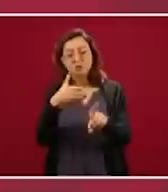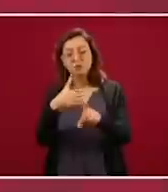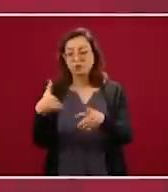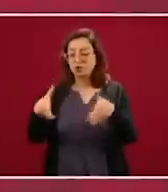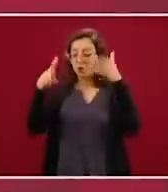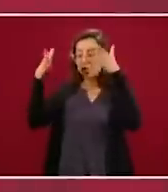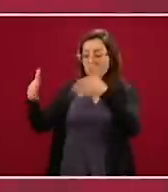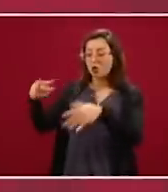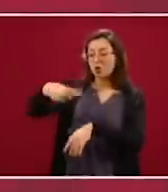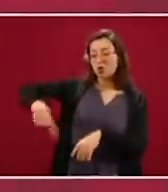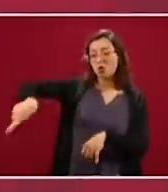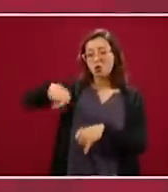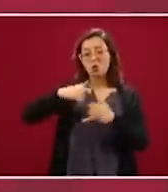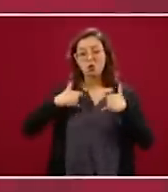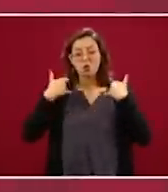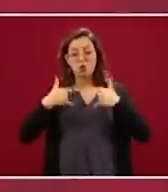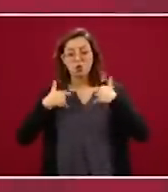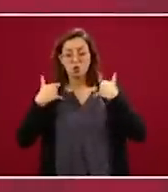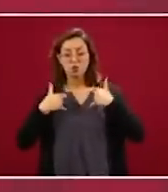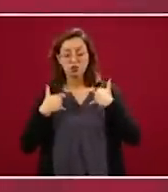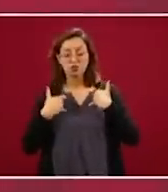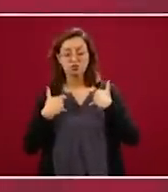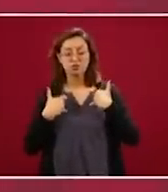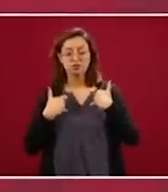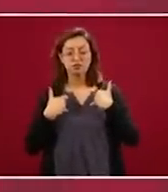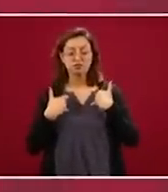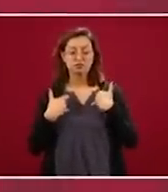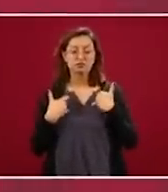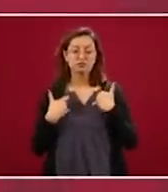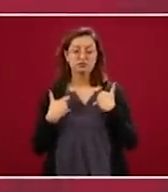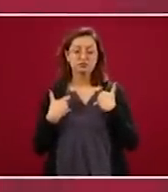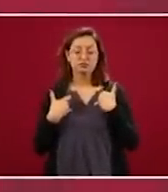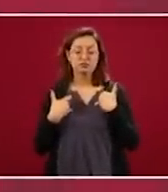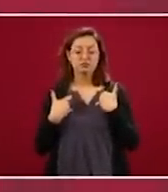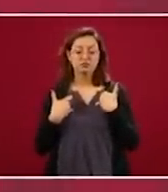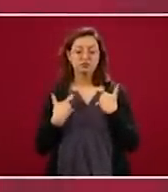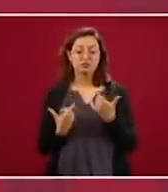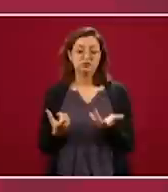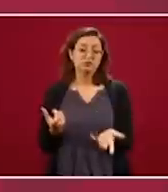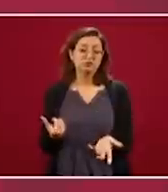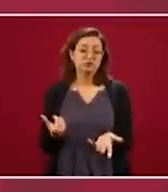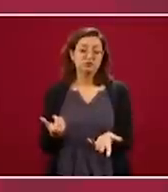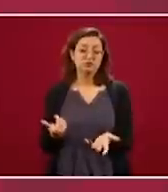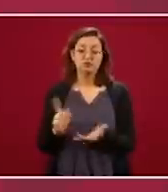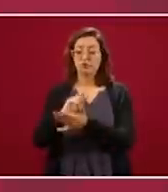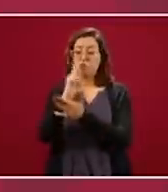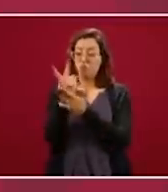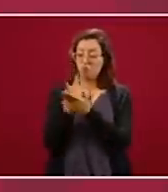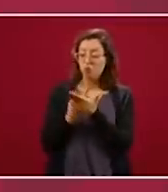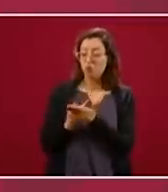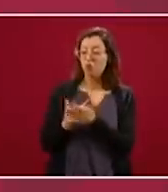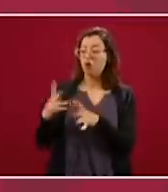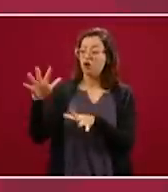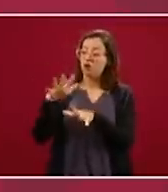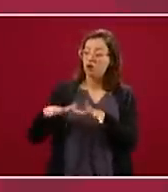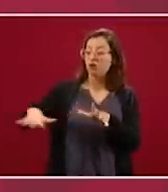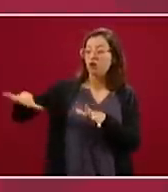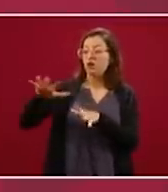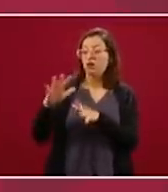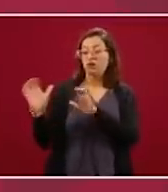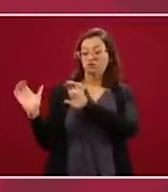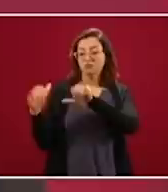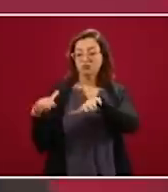dirigida a los jóvenes va acompañada de programas de bienestar para los jóvenes.